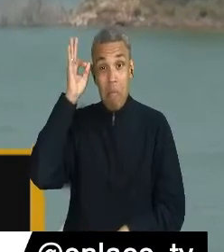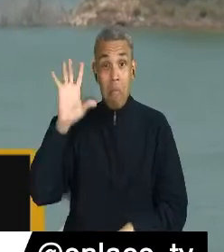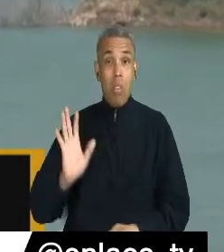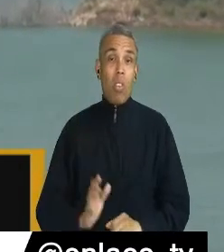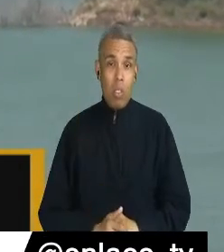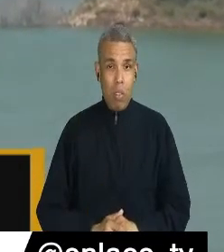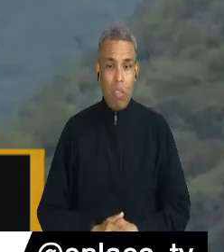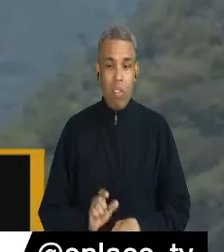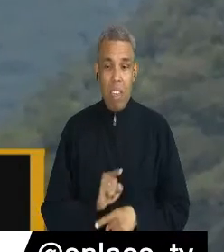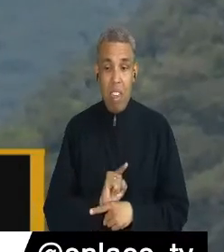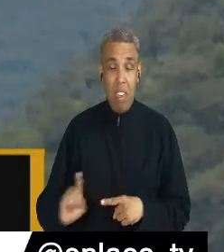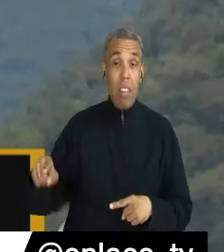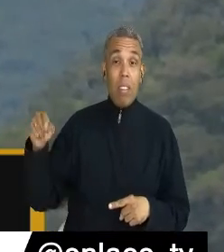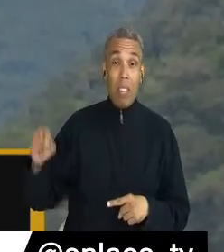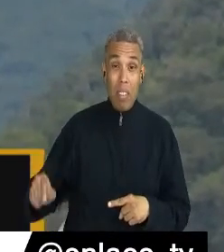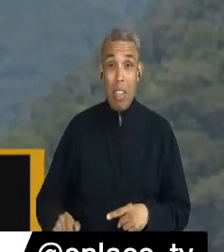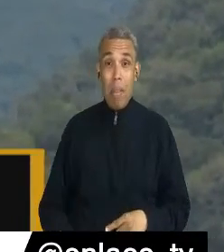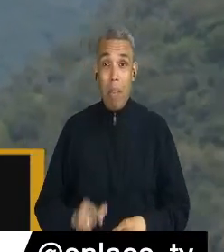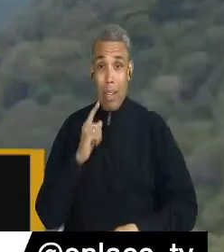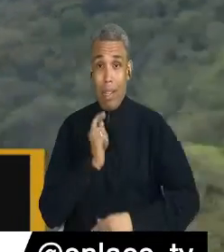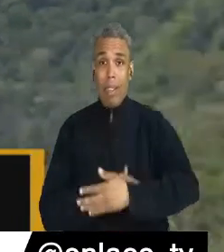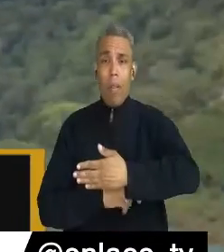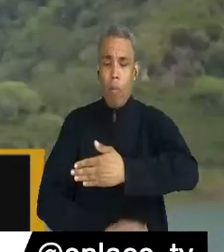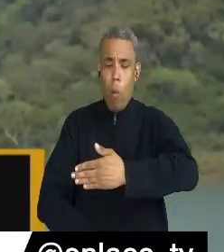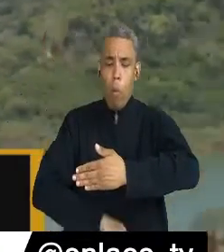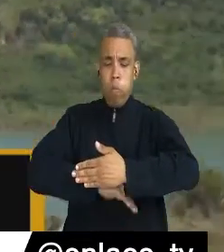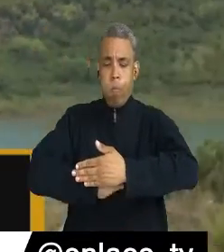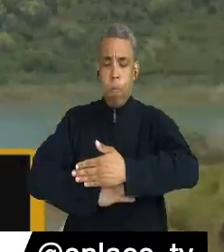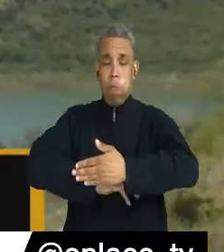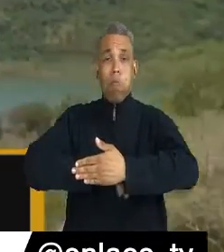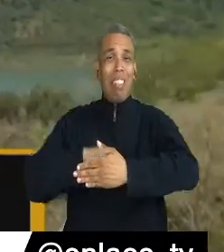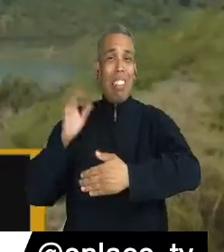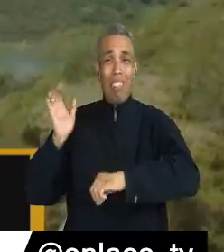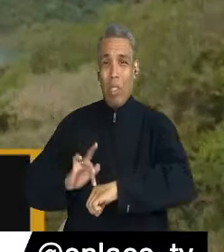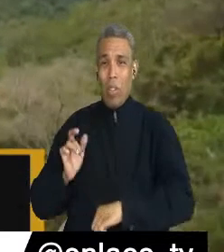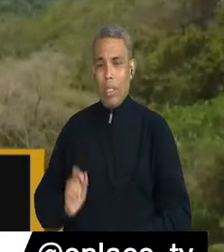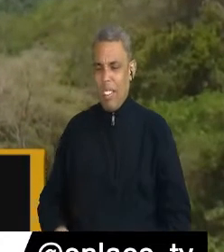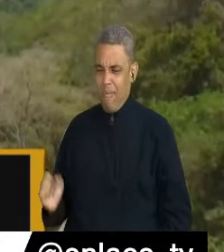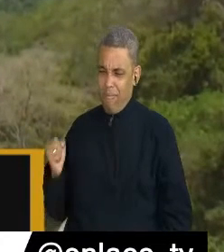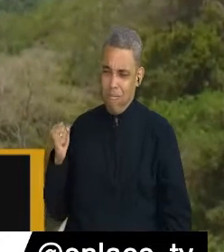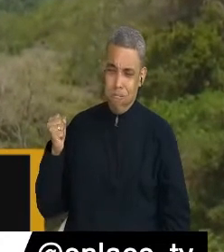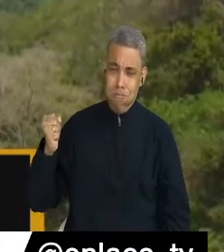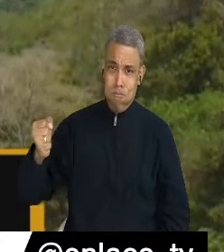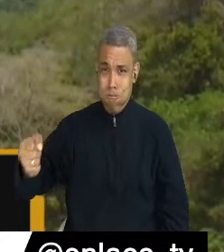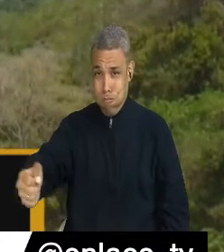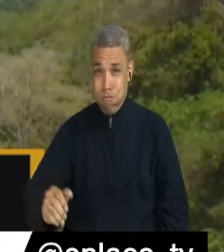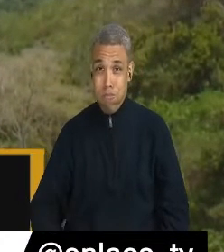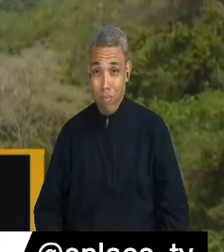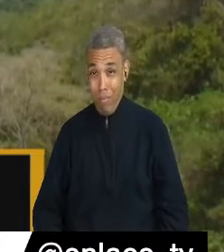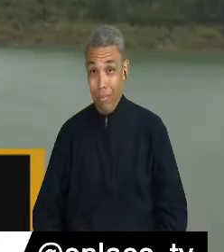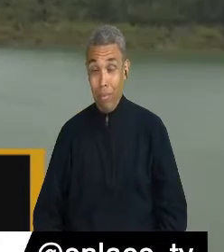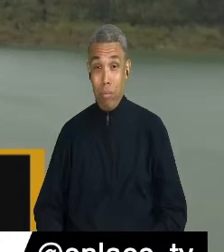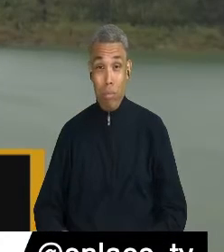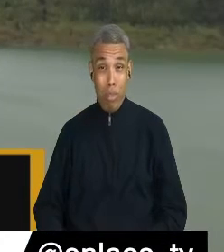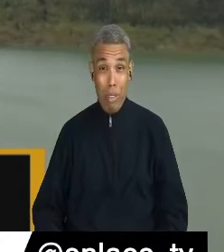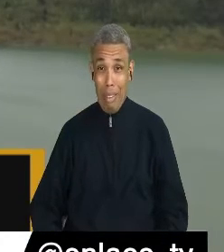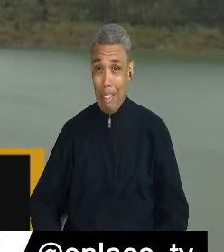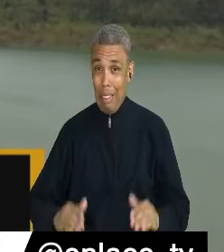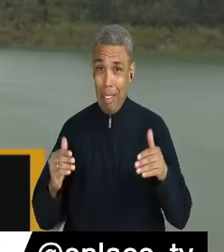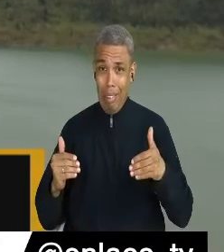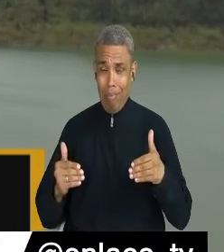daría esta semana actualmente el embalse copó el 99 por ciento de su capacidad pues está solo a dos metros por debajo de su cota de